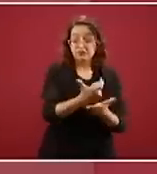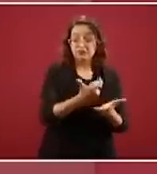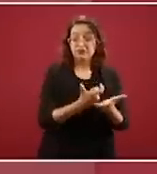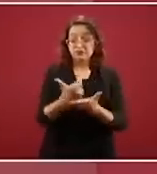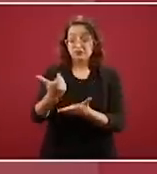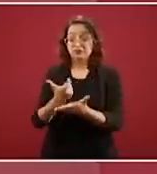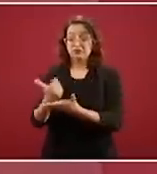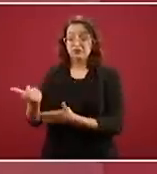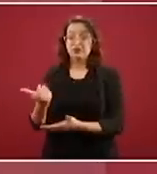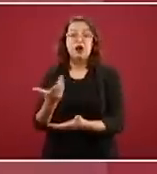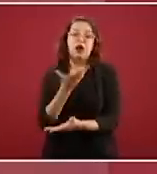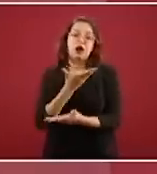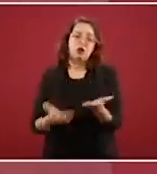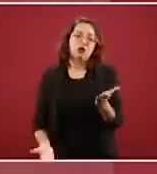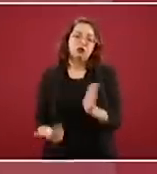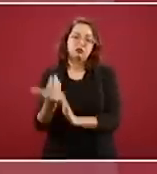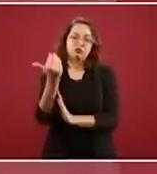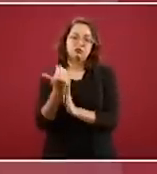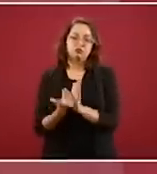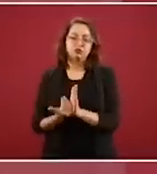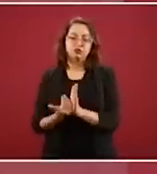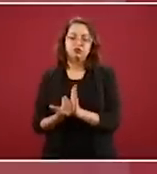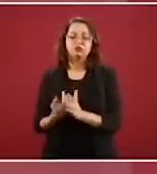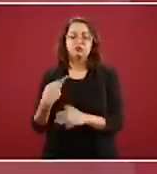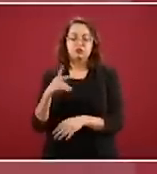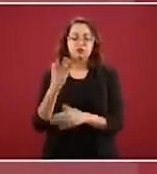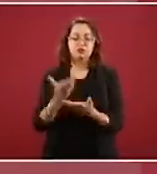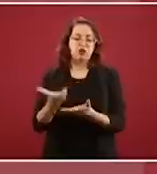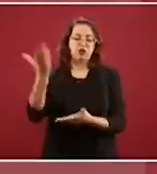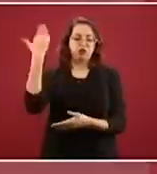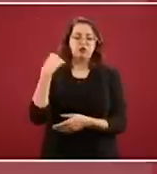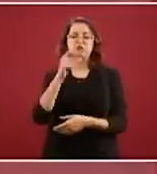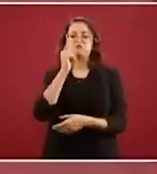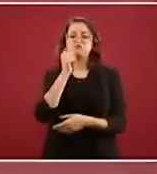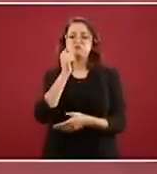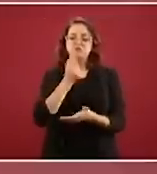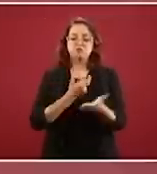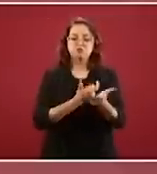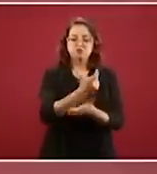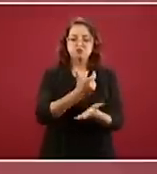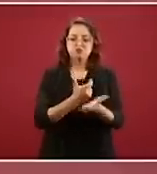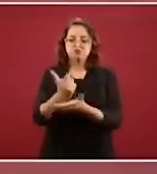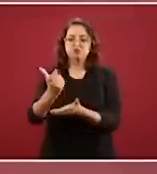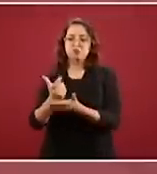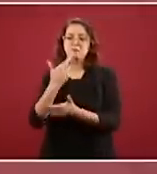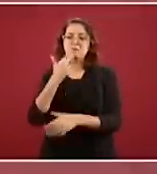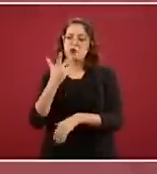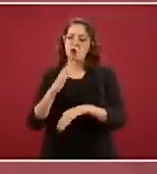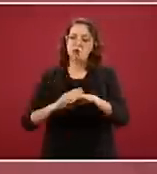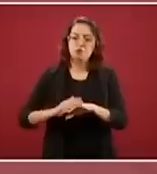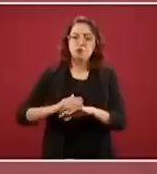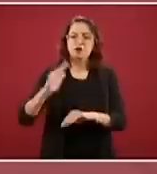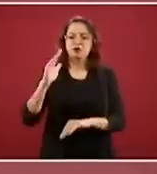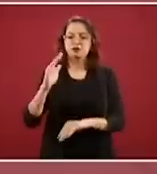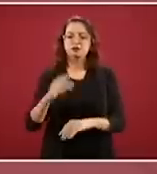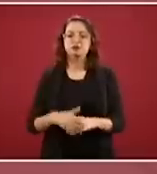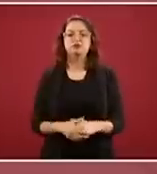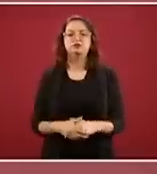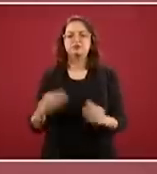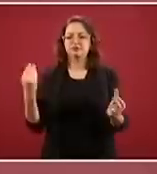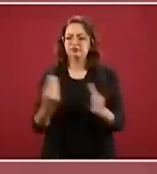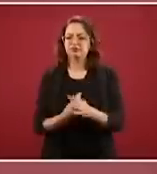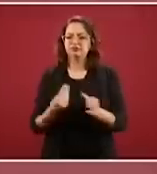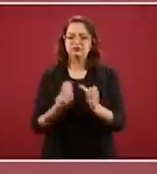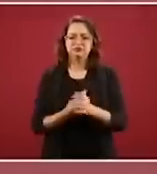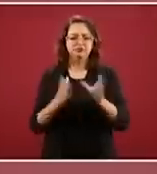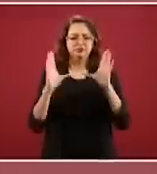que ahora está bajo. Eran de las policías que más ganaban, había